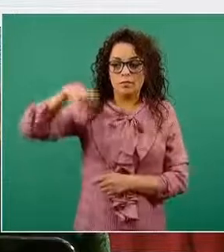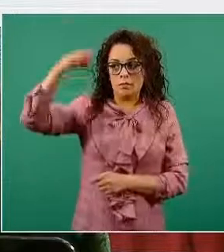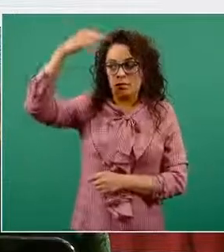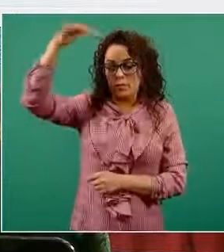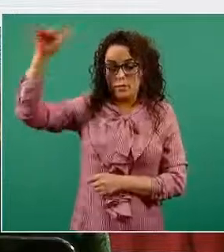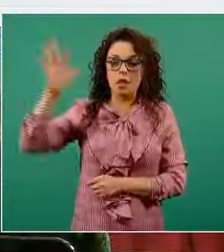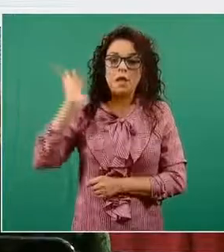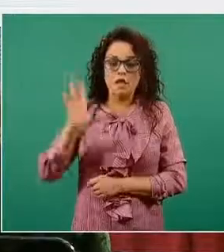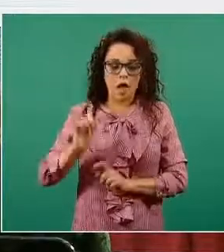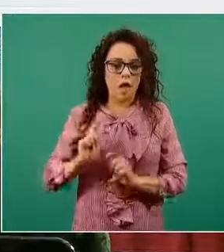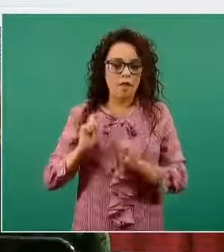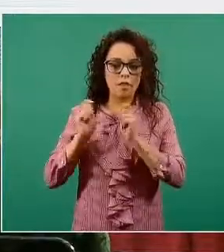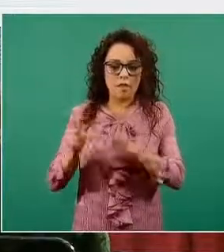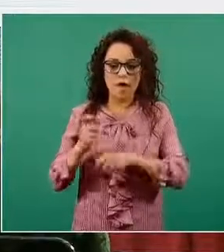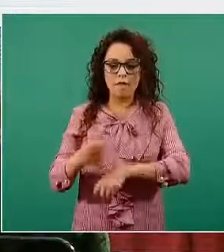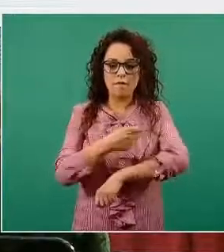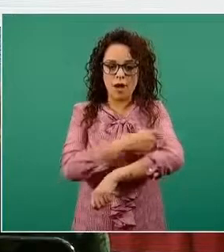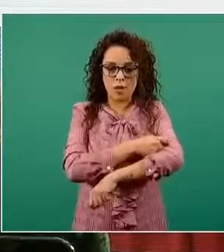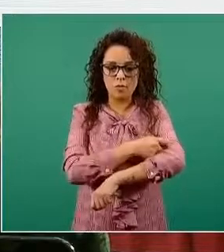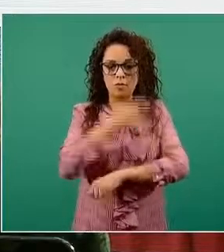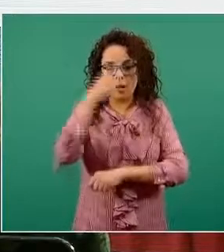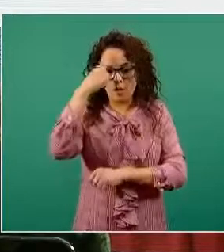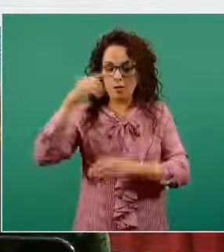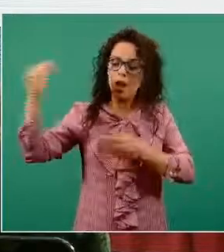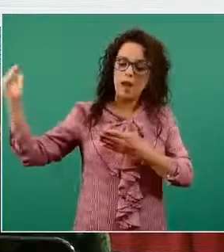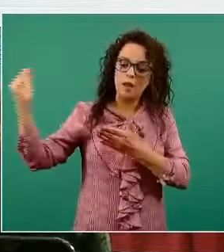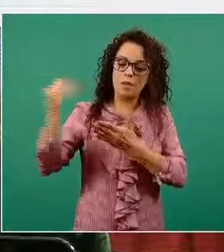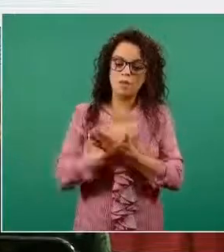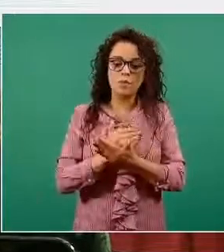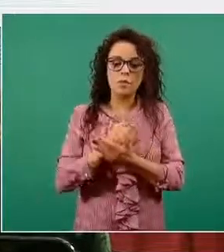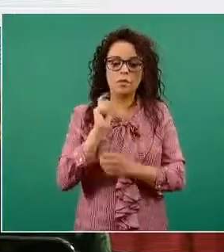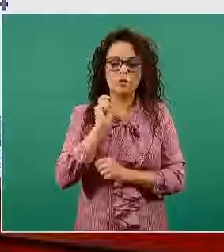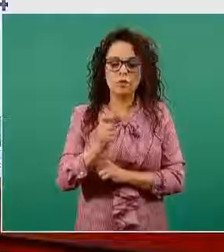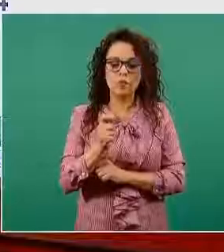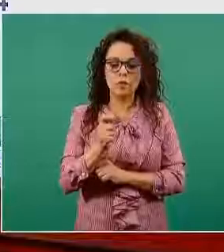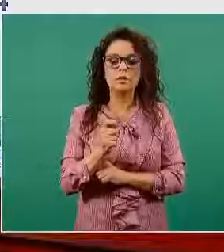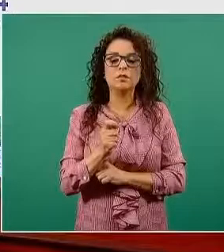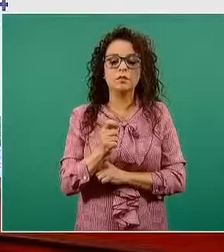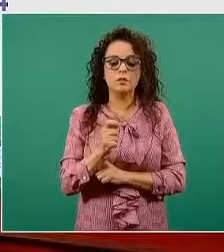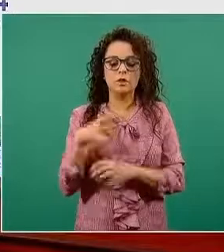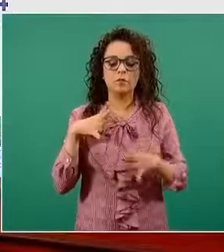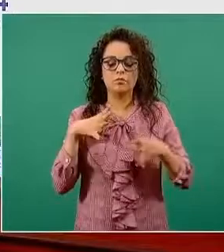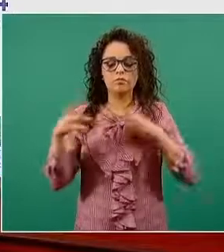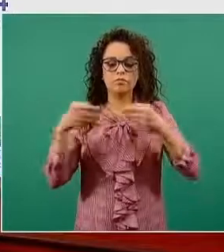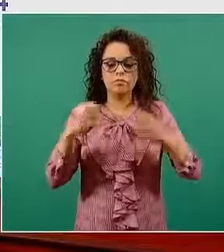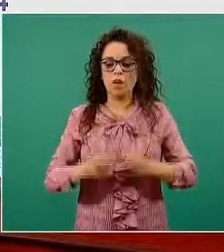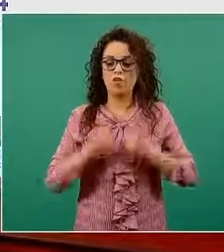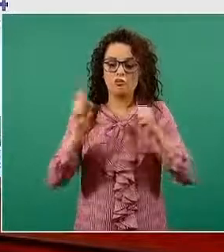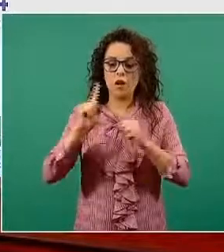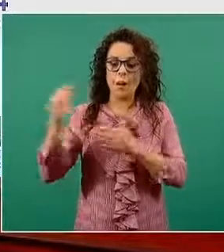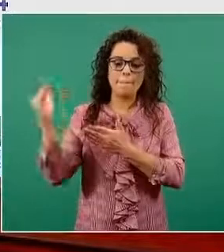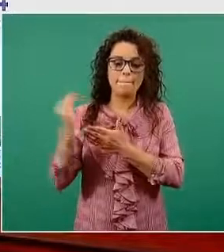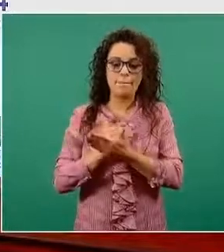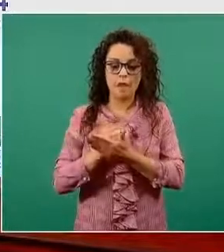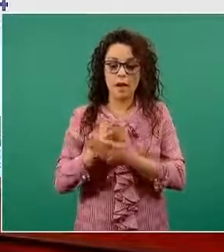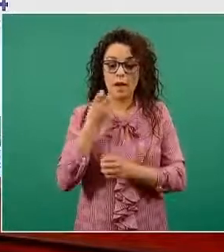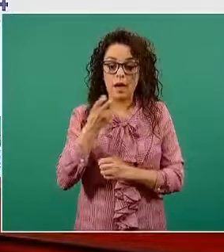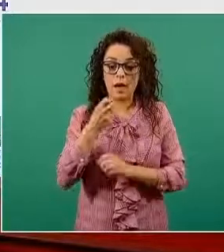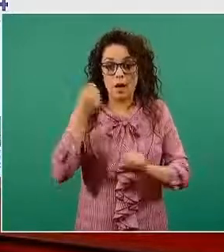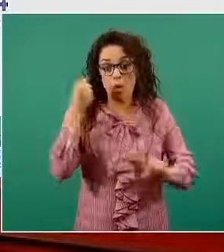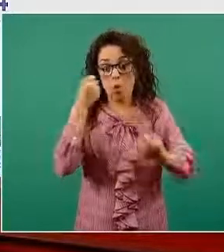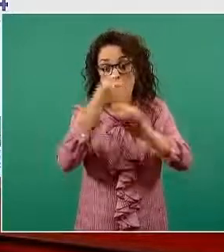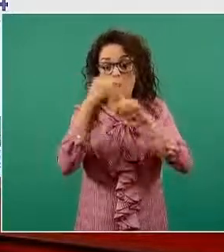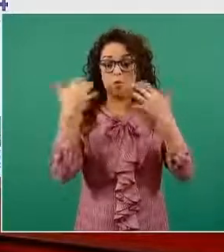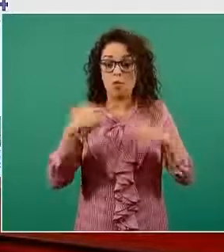fueron vacunadas con el propósito de reducir la intensidad de la epidemia, uno de los impactos más